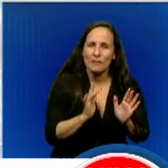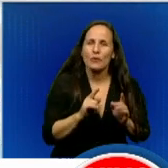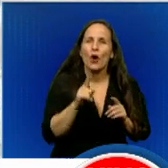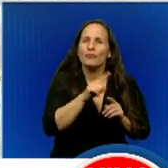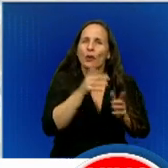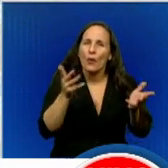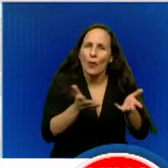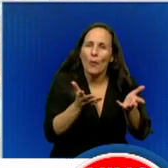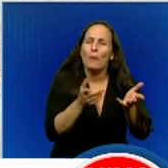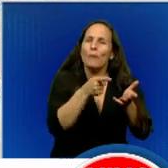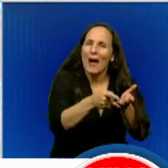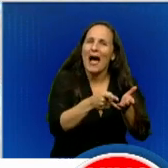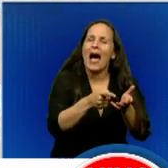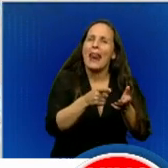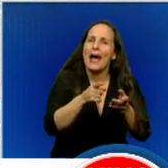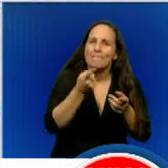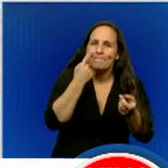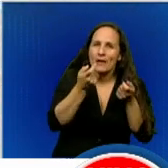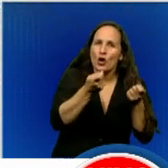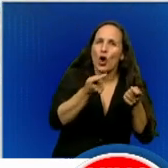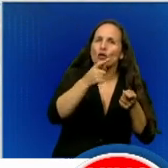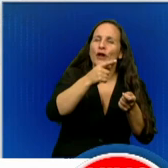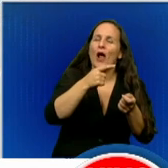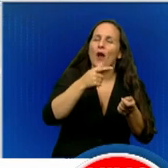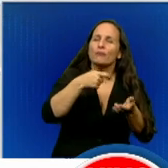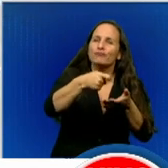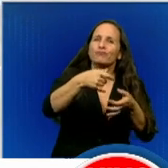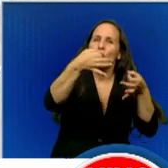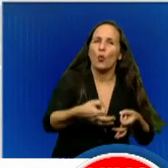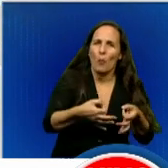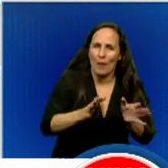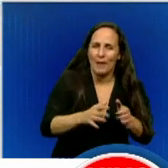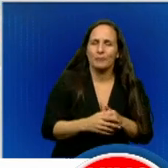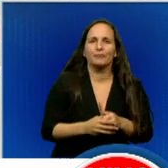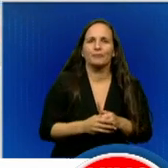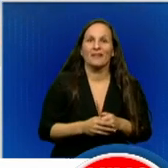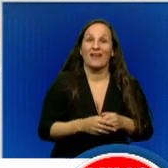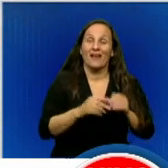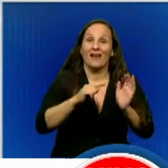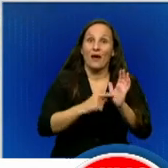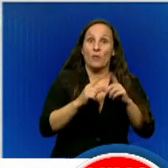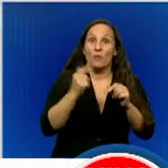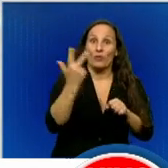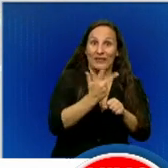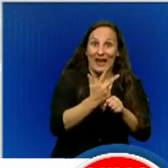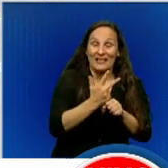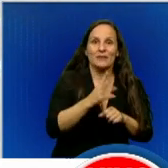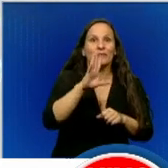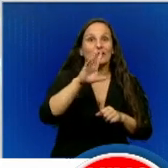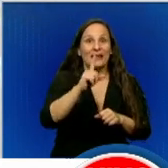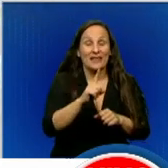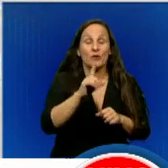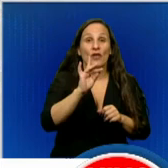adhesión por parte de estos y controlar su cumplimiento la cláusula tercera a partir del 31 de diciembre de